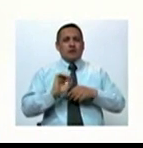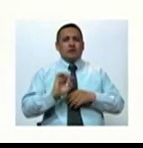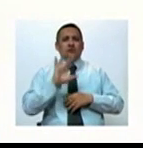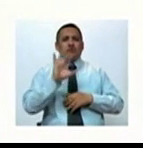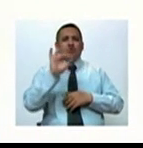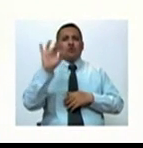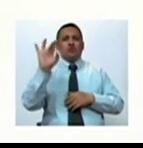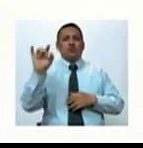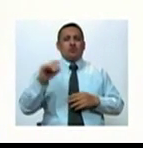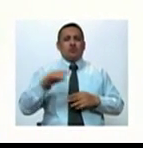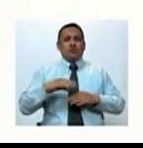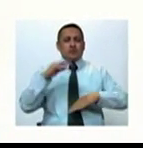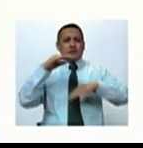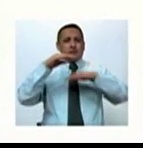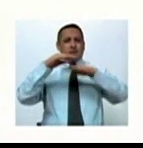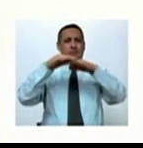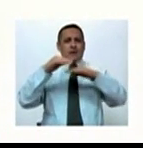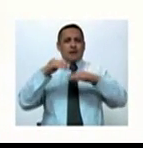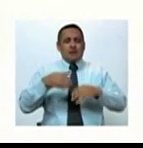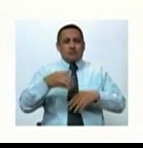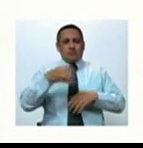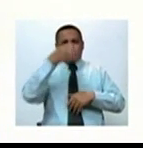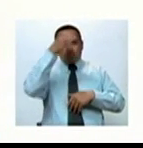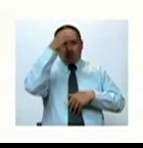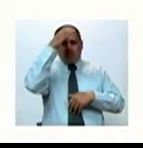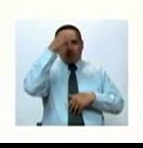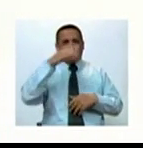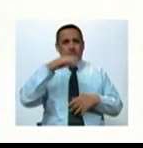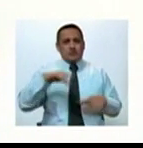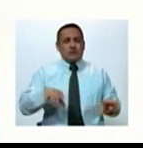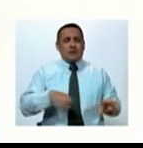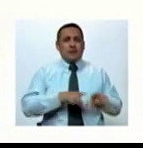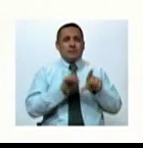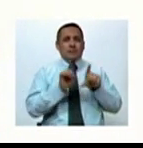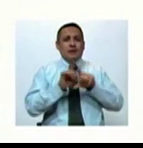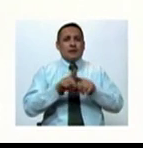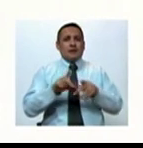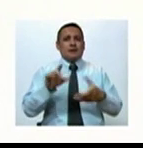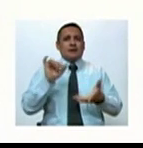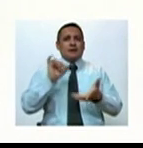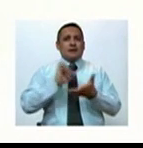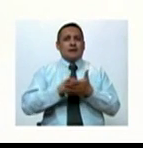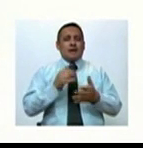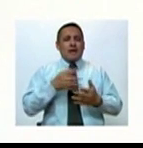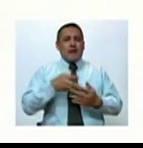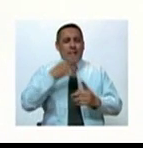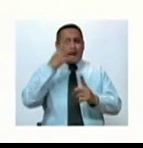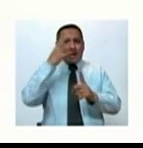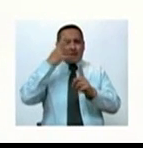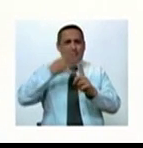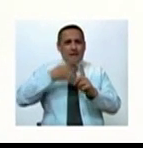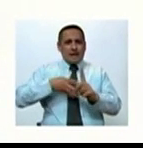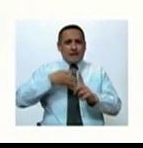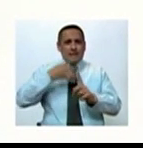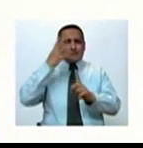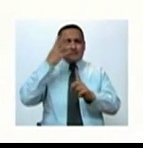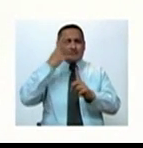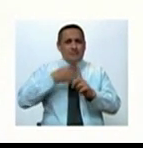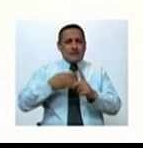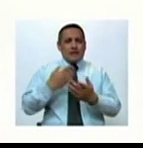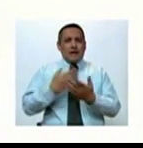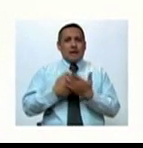profesionales de otras disciplinas del conocimiento, que analizan